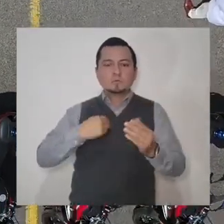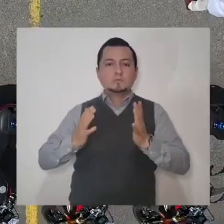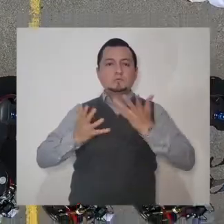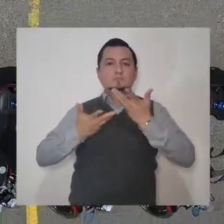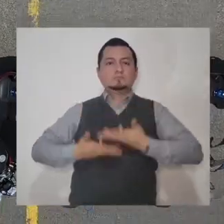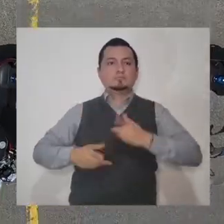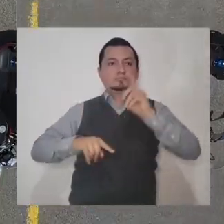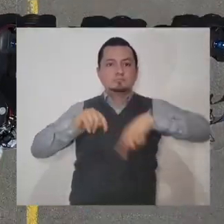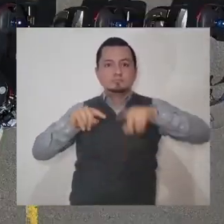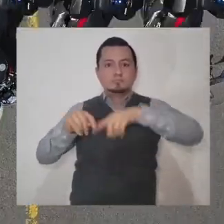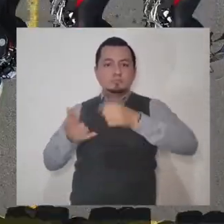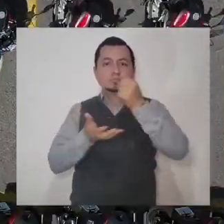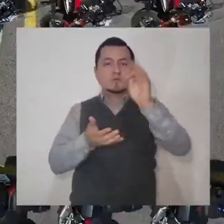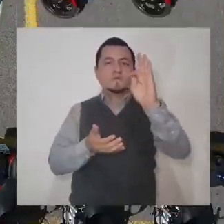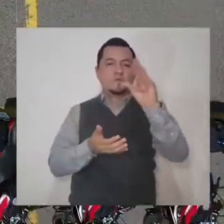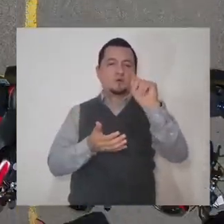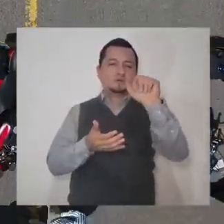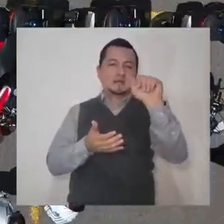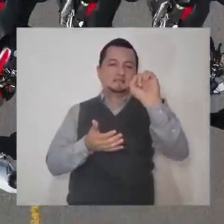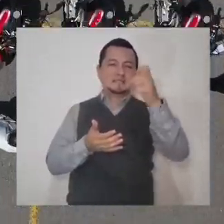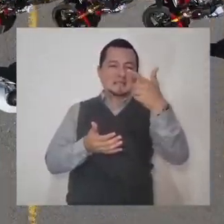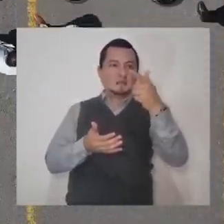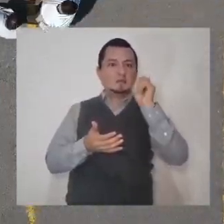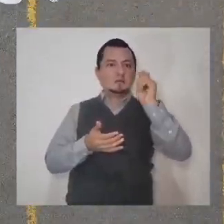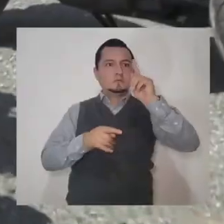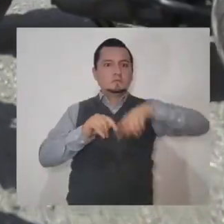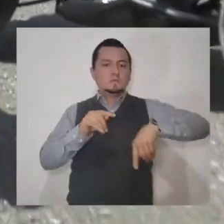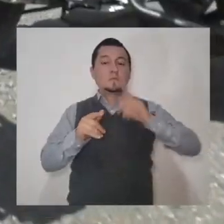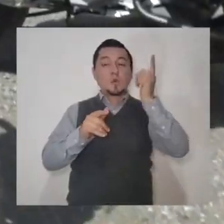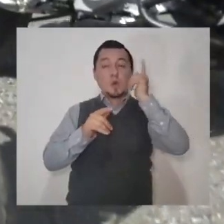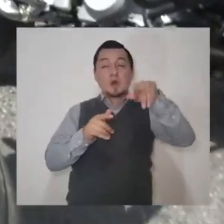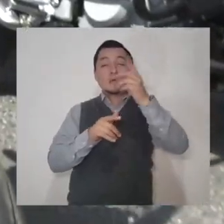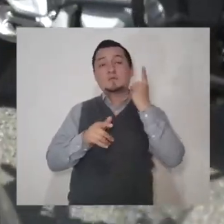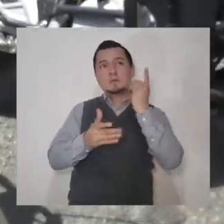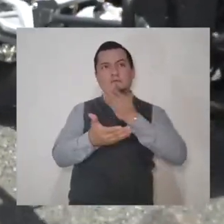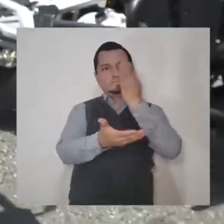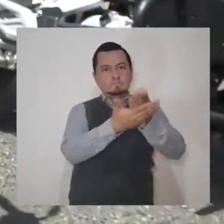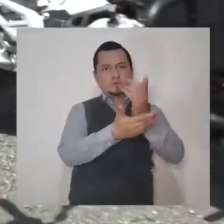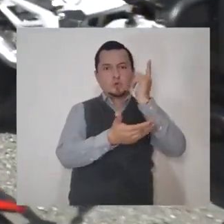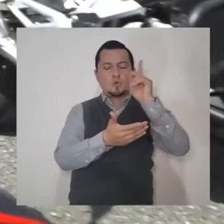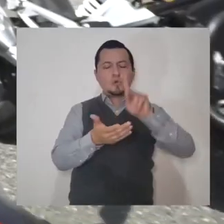presidentes municipales de los municipios de Jalisco. Son beneficiados